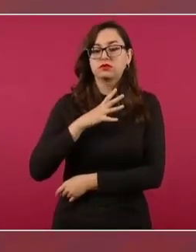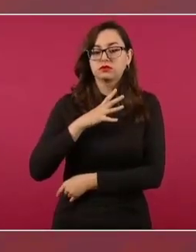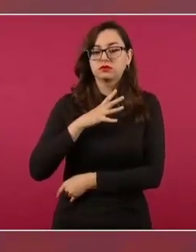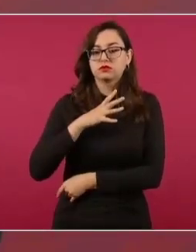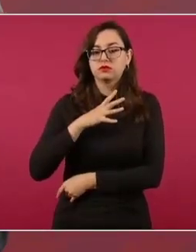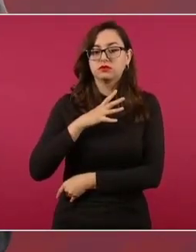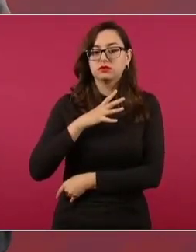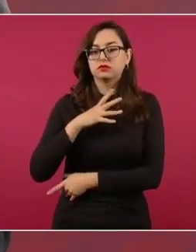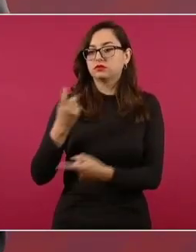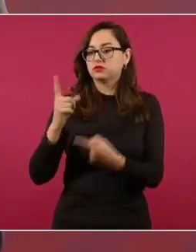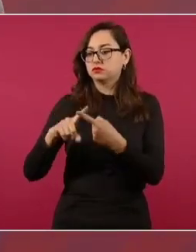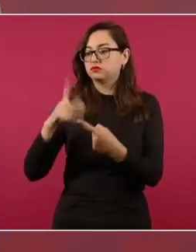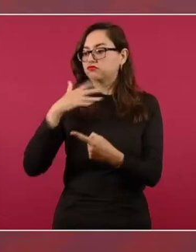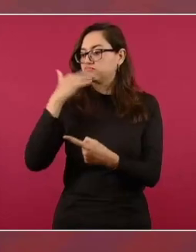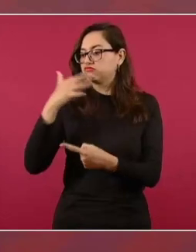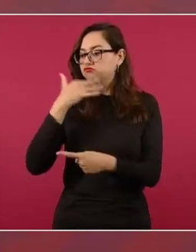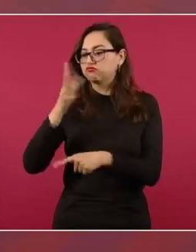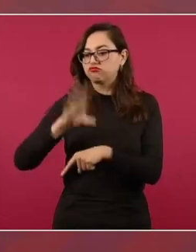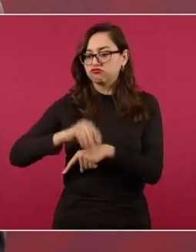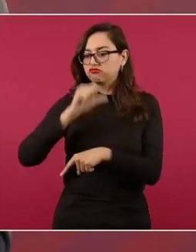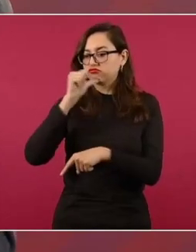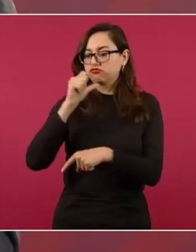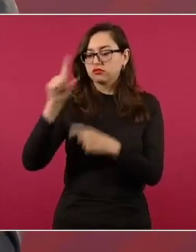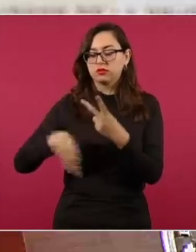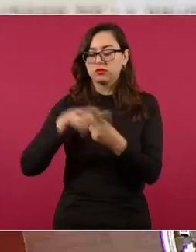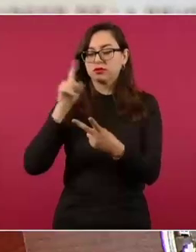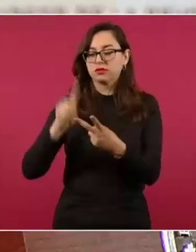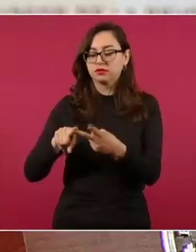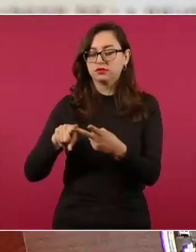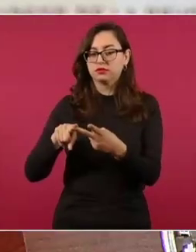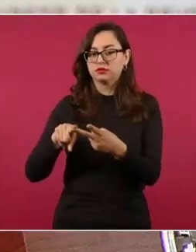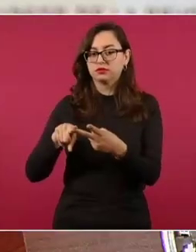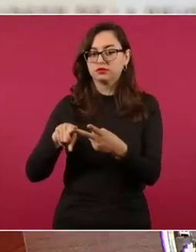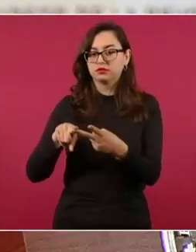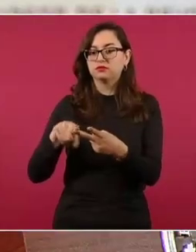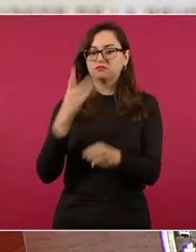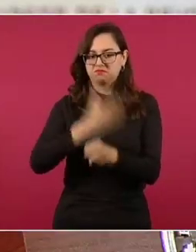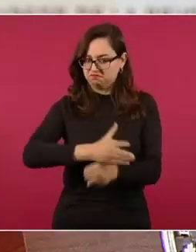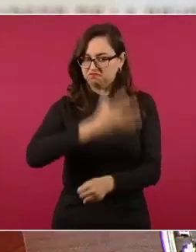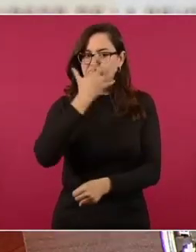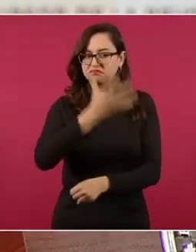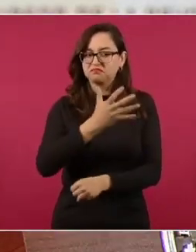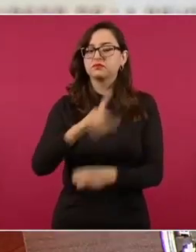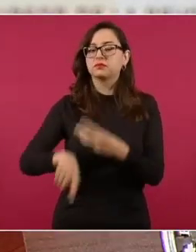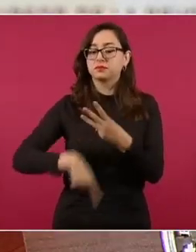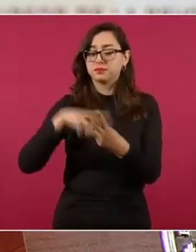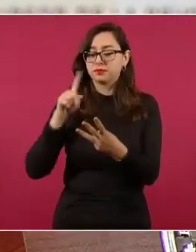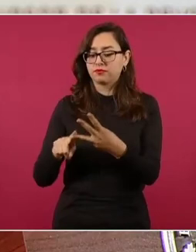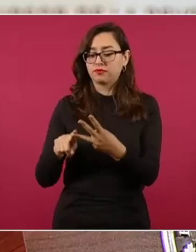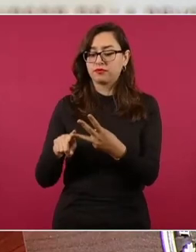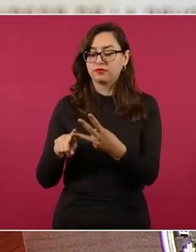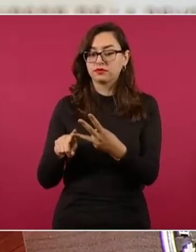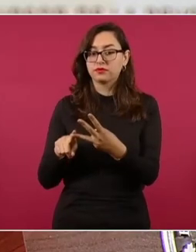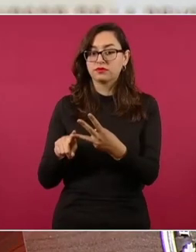no permitir la corrupción, no permitir la impunidad,